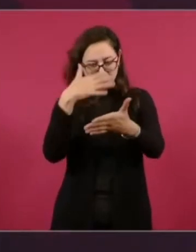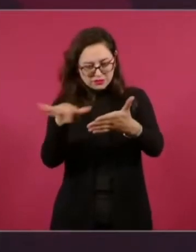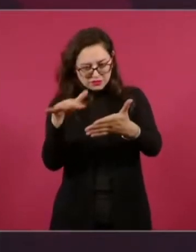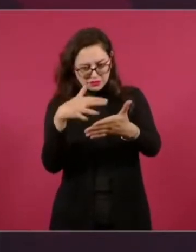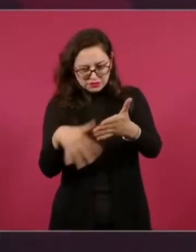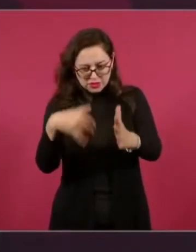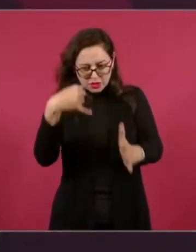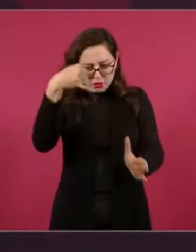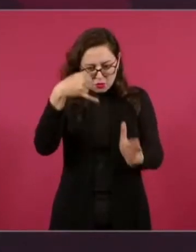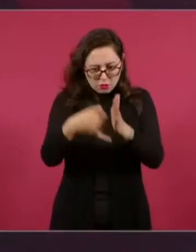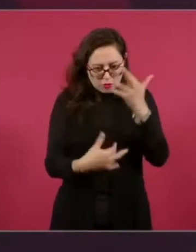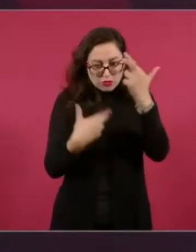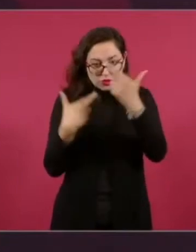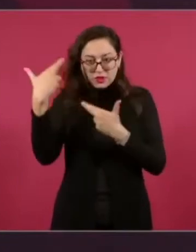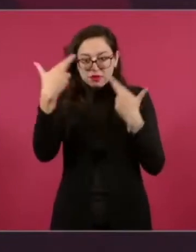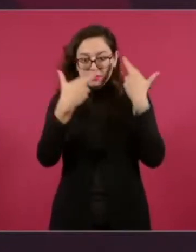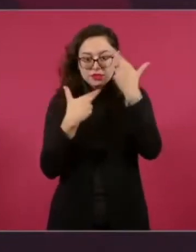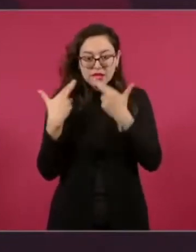suficiente.